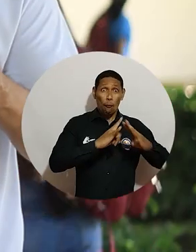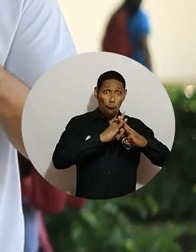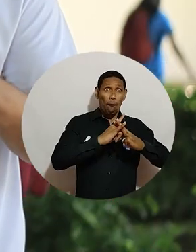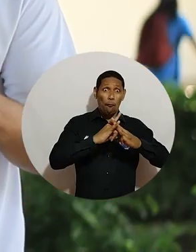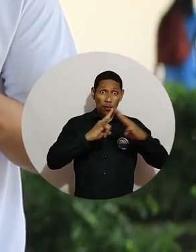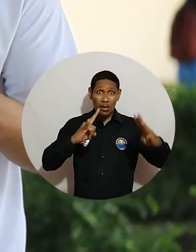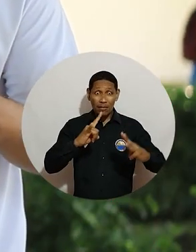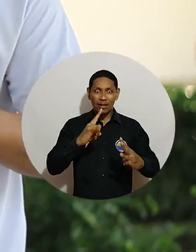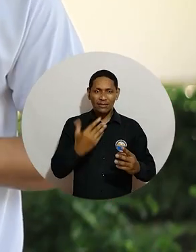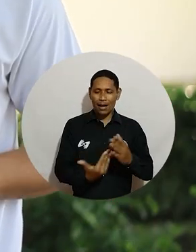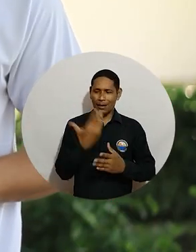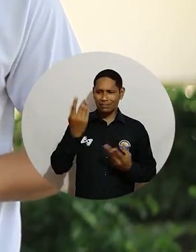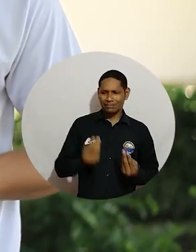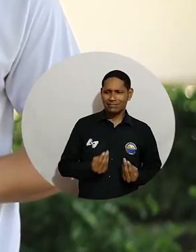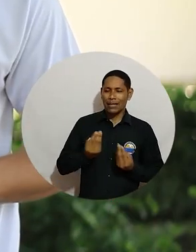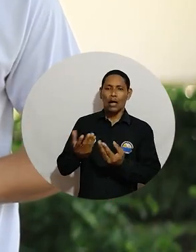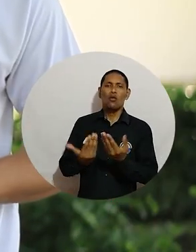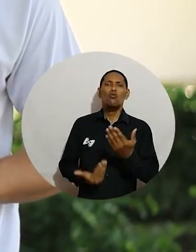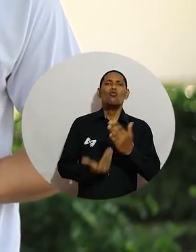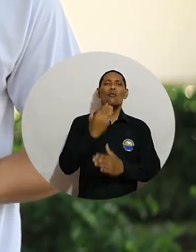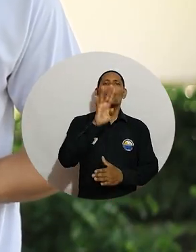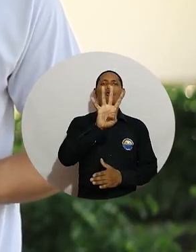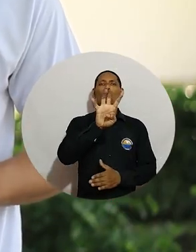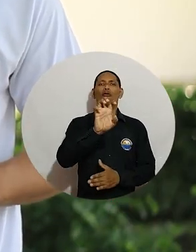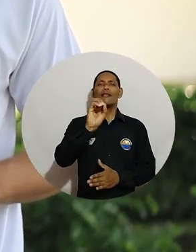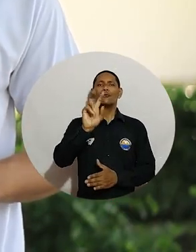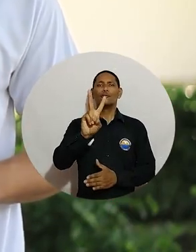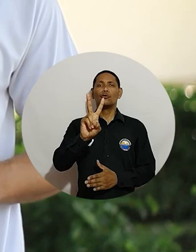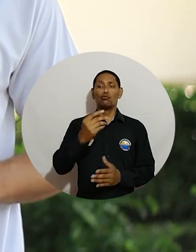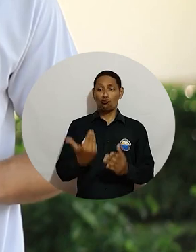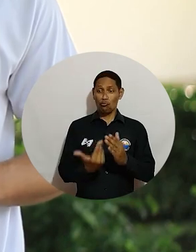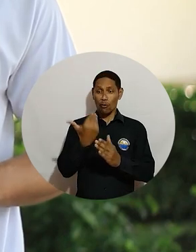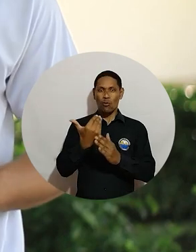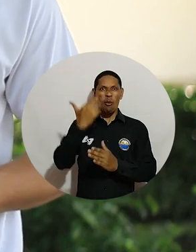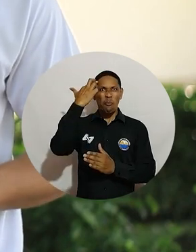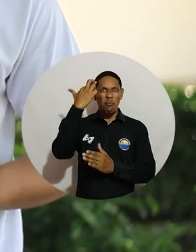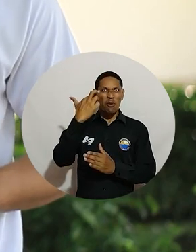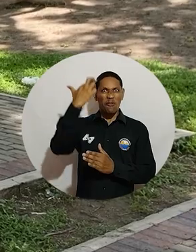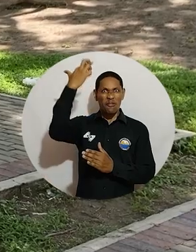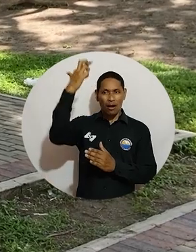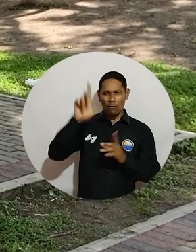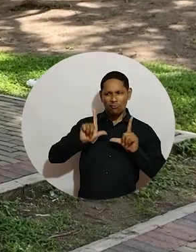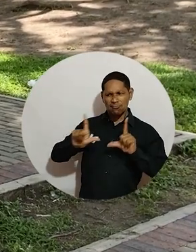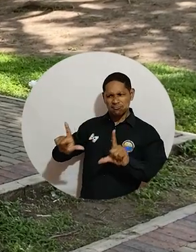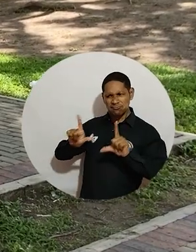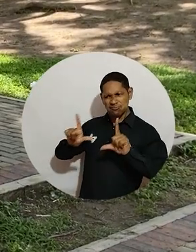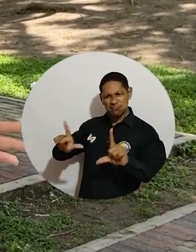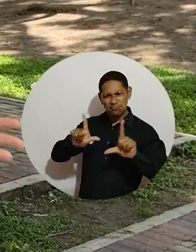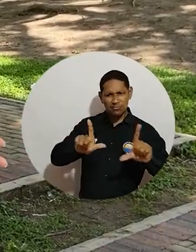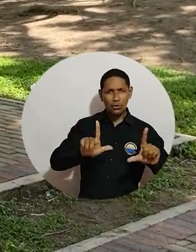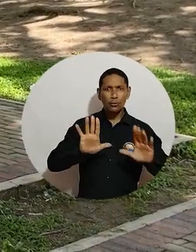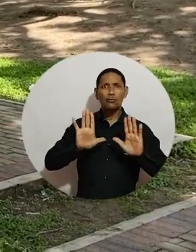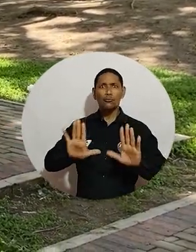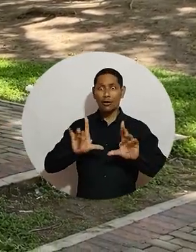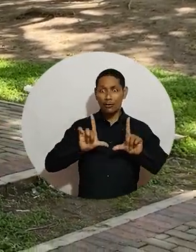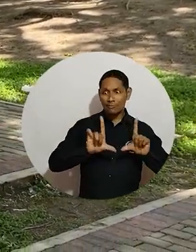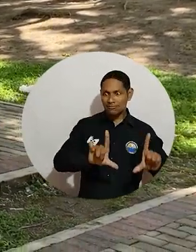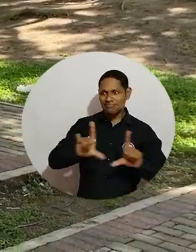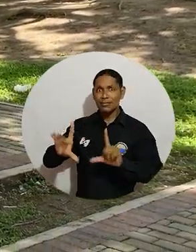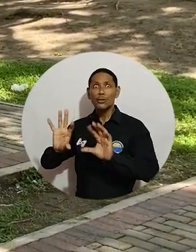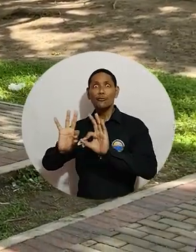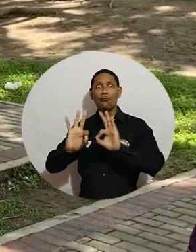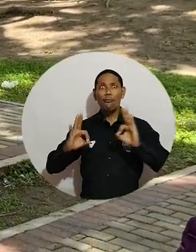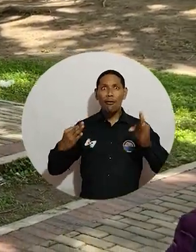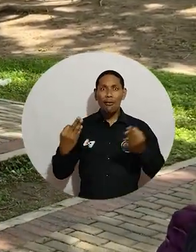Nuestra Casa de Estudios Superiores entregó 902 nuevos profesionales al territorio. Decenas de graduados y sus